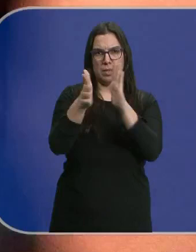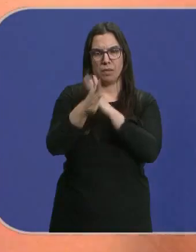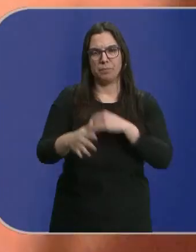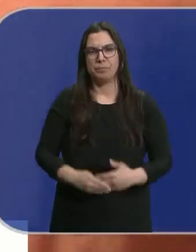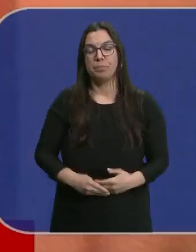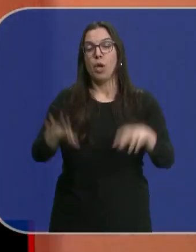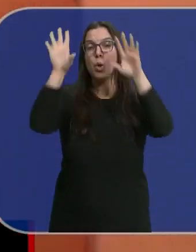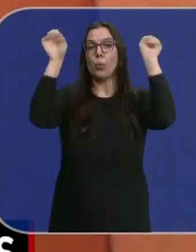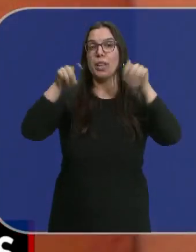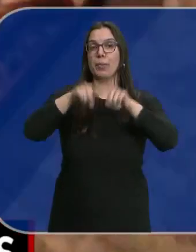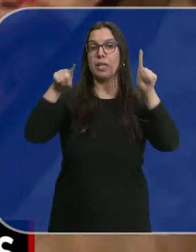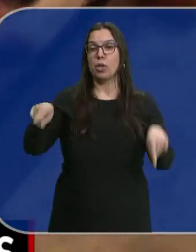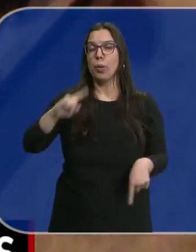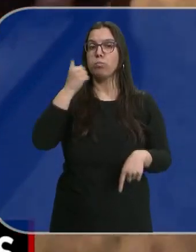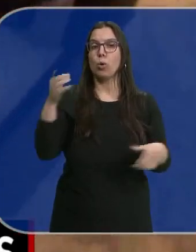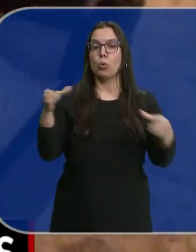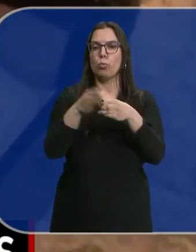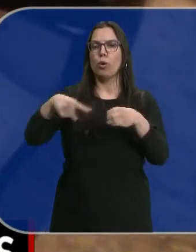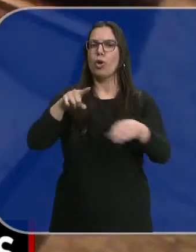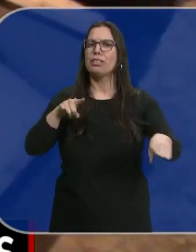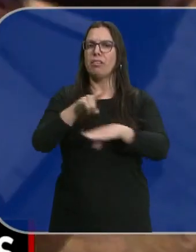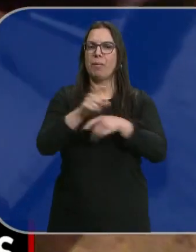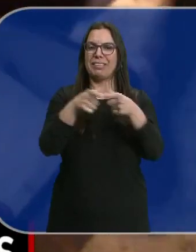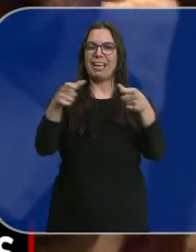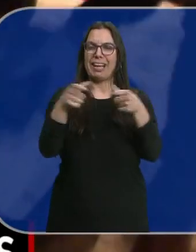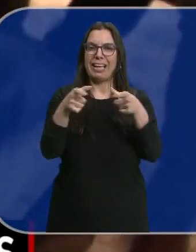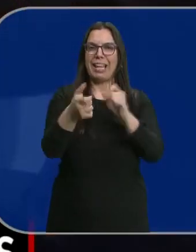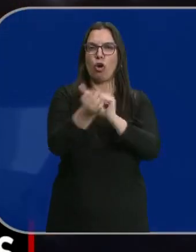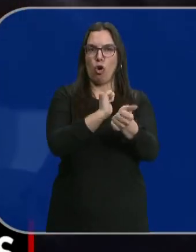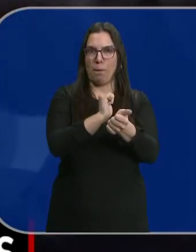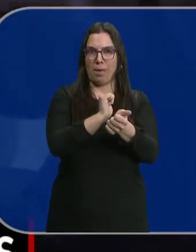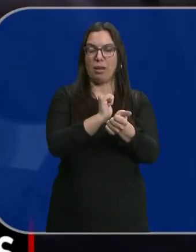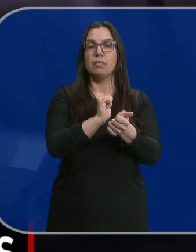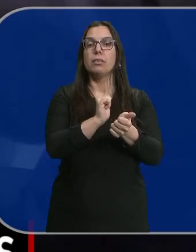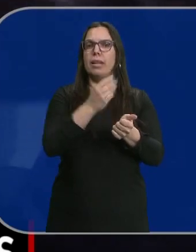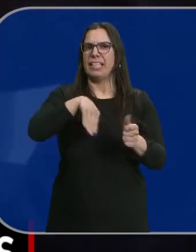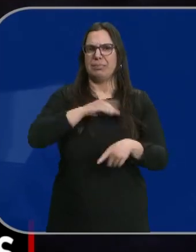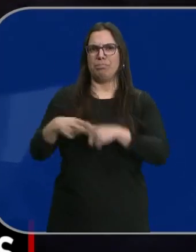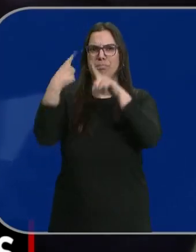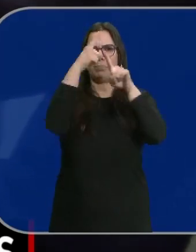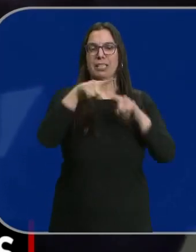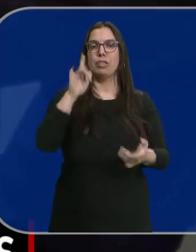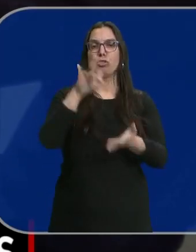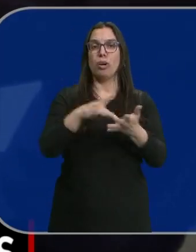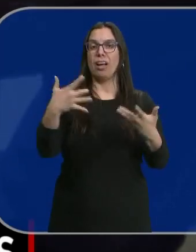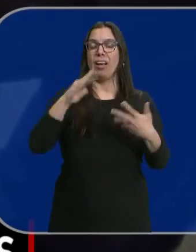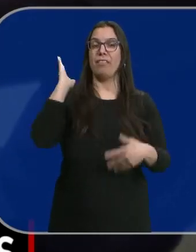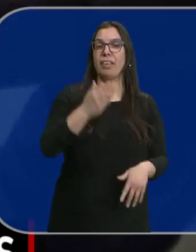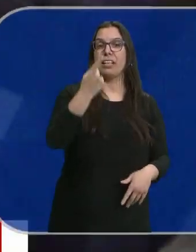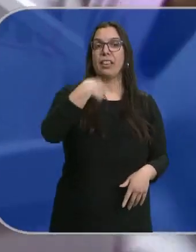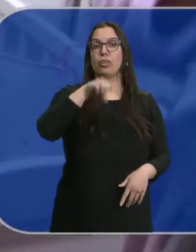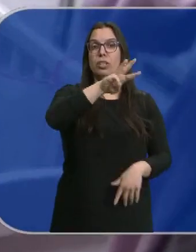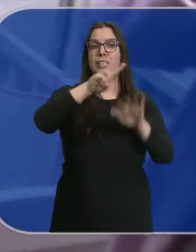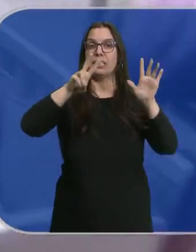La Guardia Civil de Segovia desmantela una banda que estafaba con tarjetas de crédito clonadas. Lo hacía en toda España. Hay 137 víctimas y